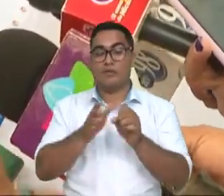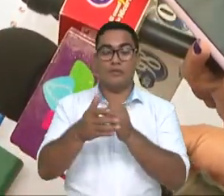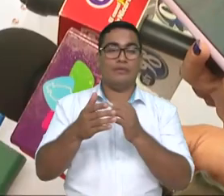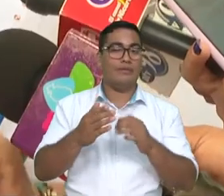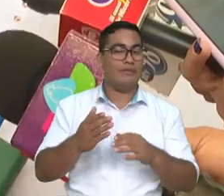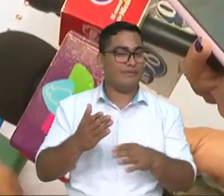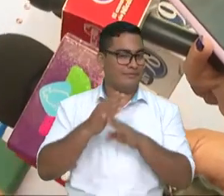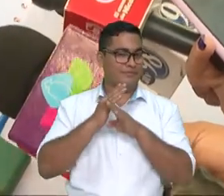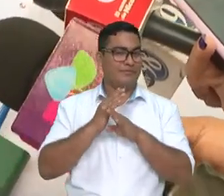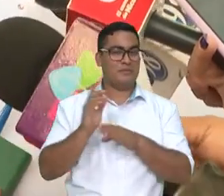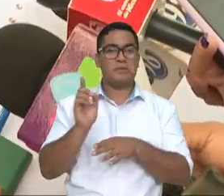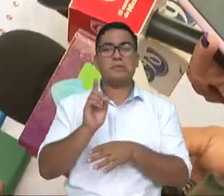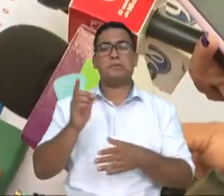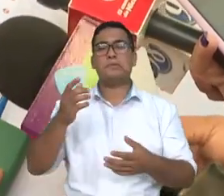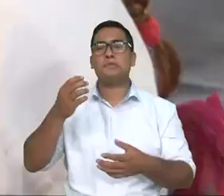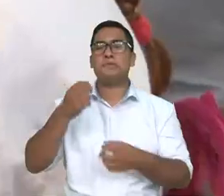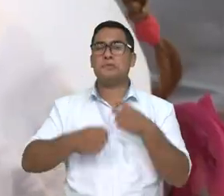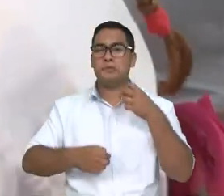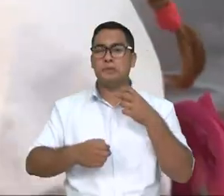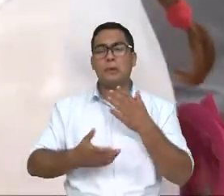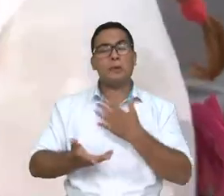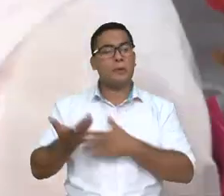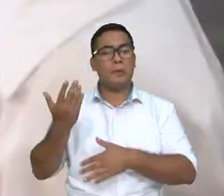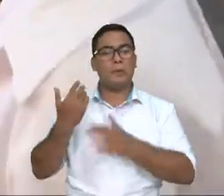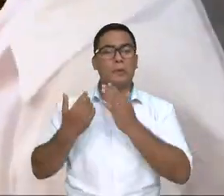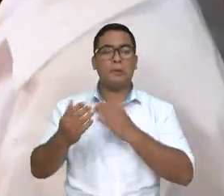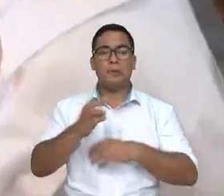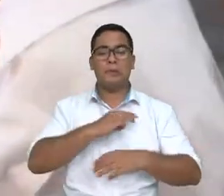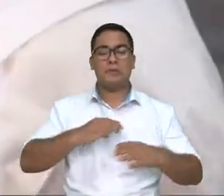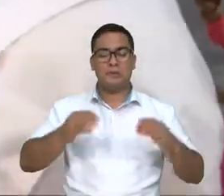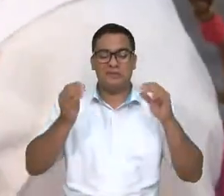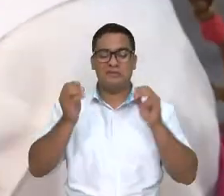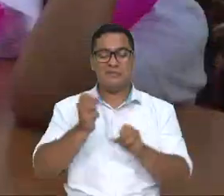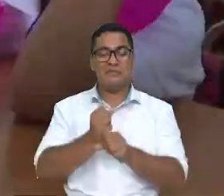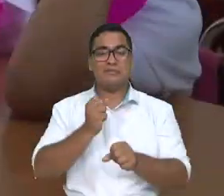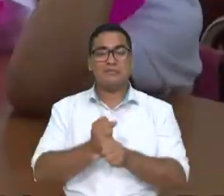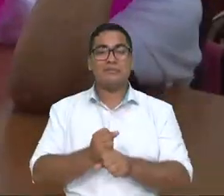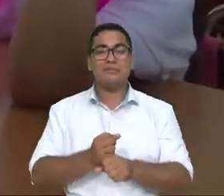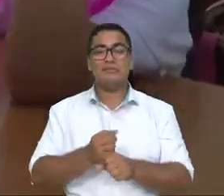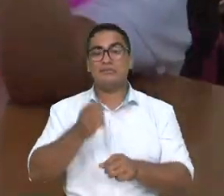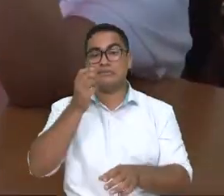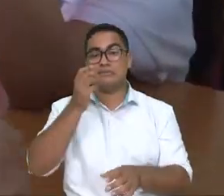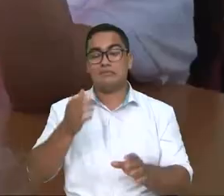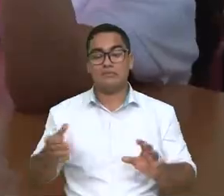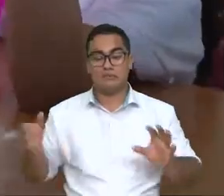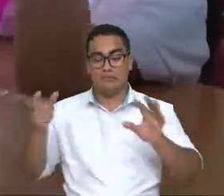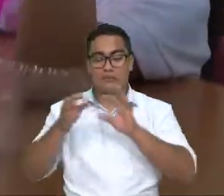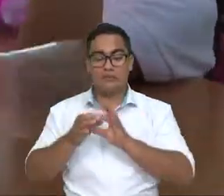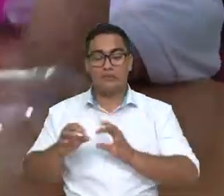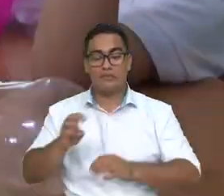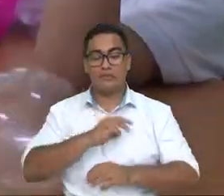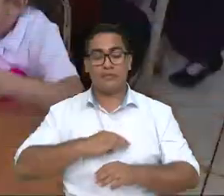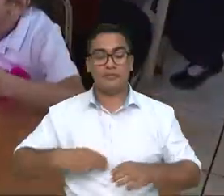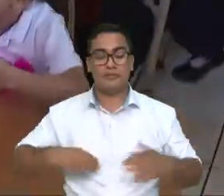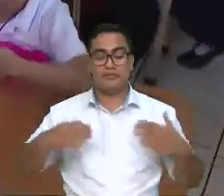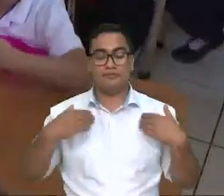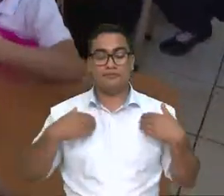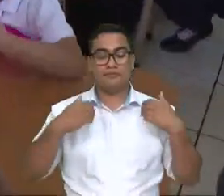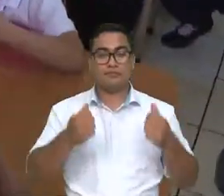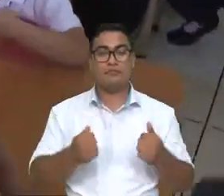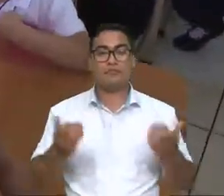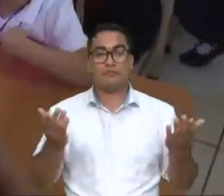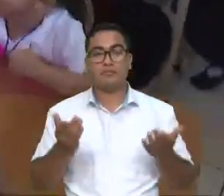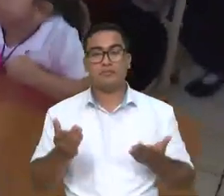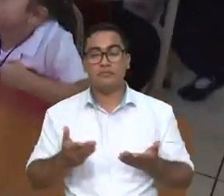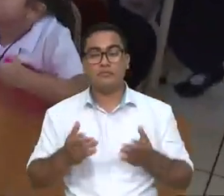parte del modelo, de nuestro modelo educativo. El Ministerio de Educación trabaja en coordinación con el Ministerio de Salud, brindando a